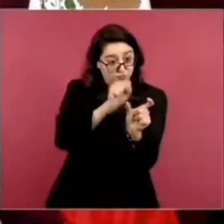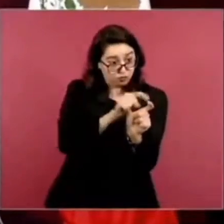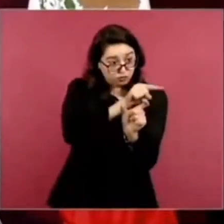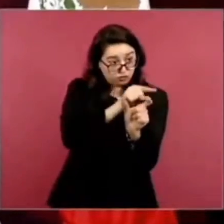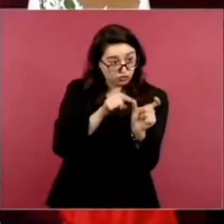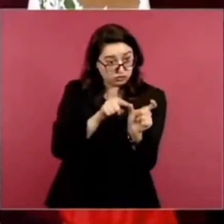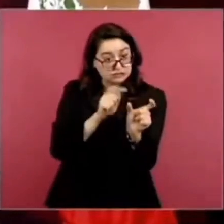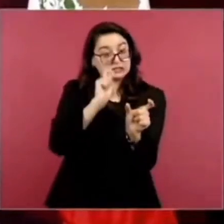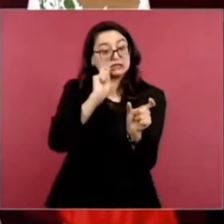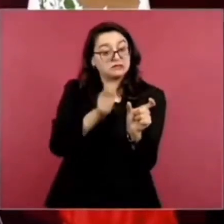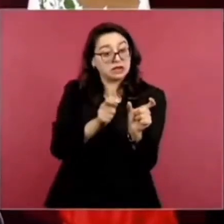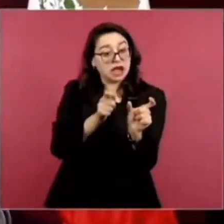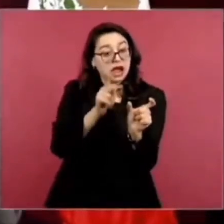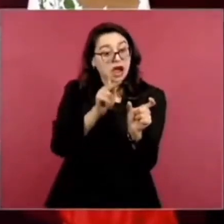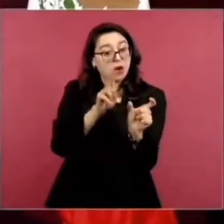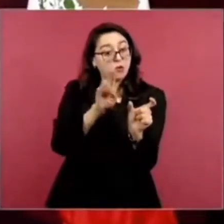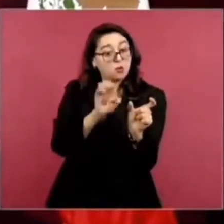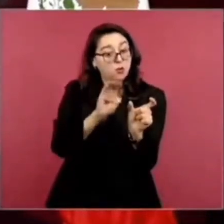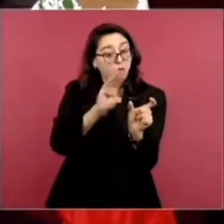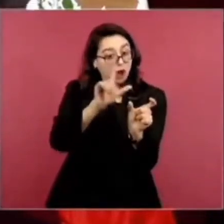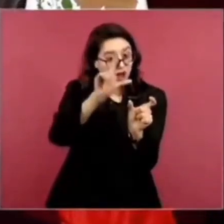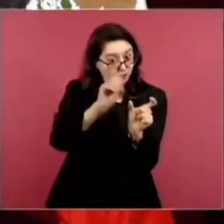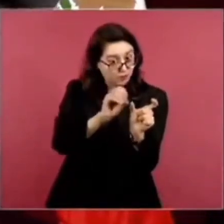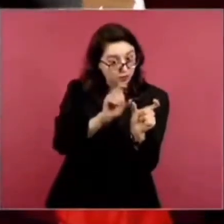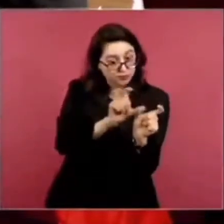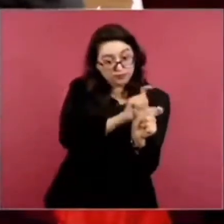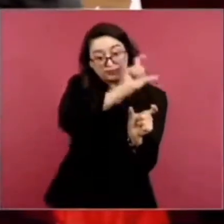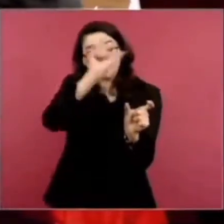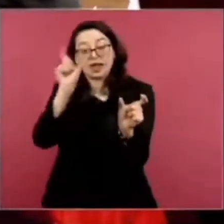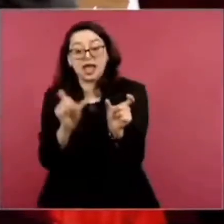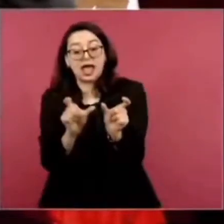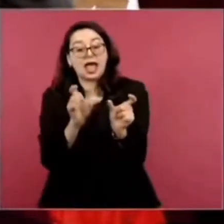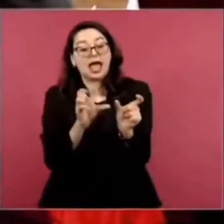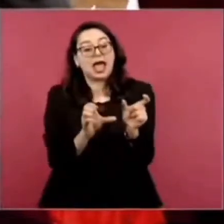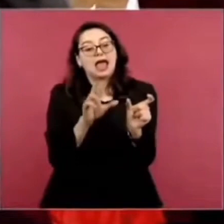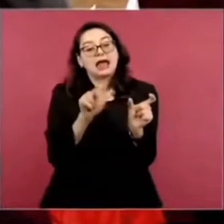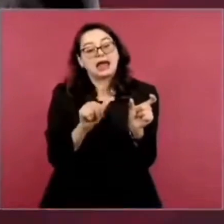es pueblo, kratos es poder,